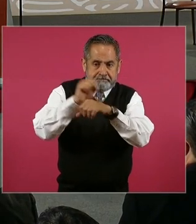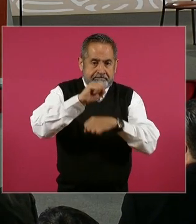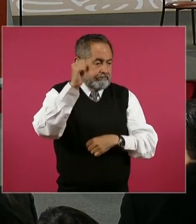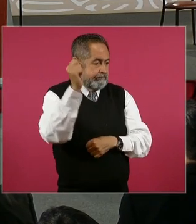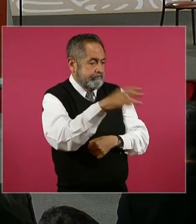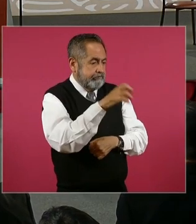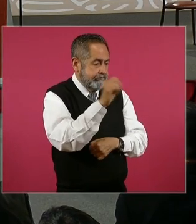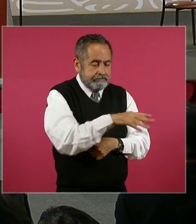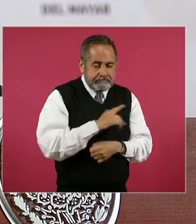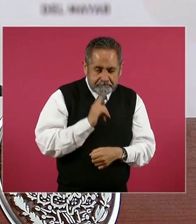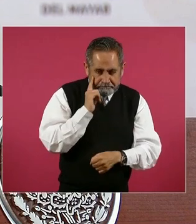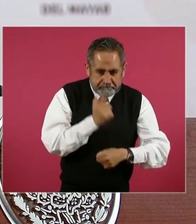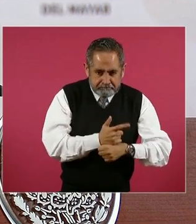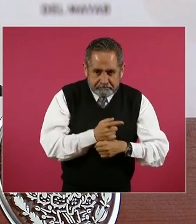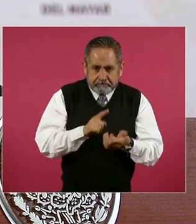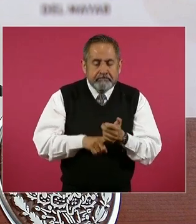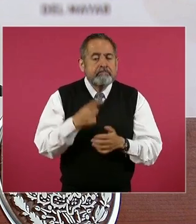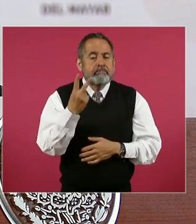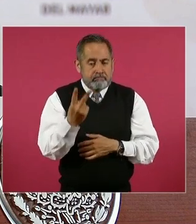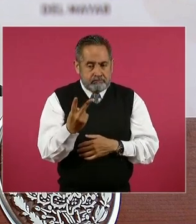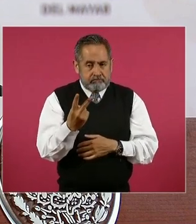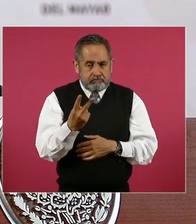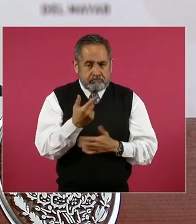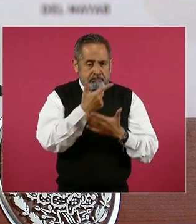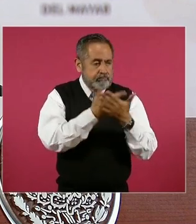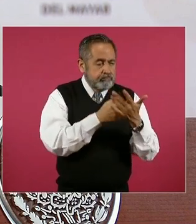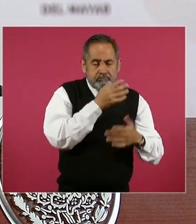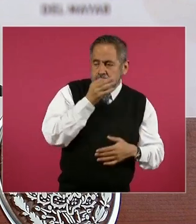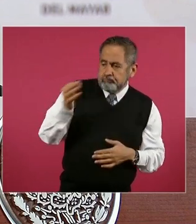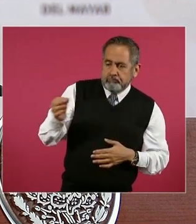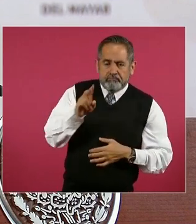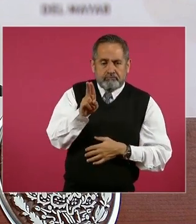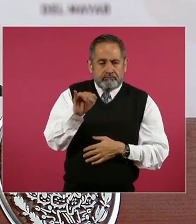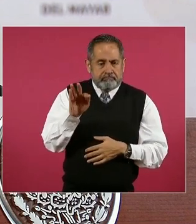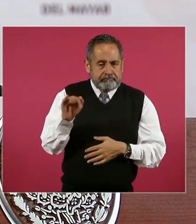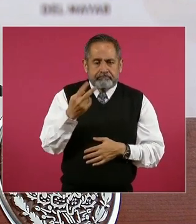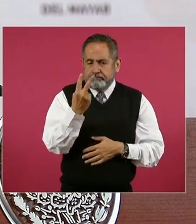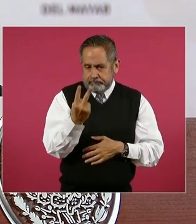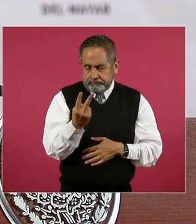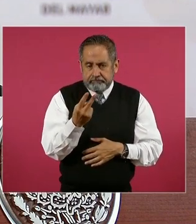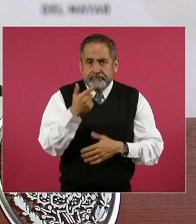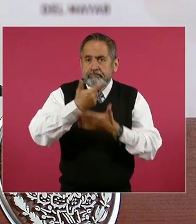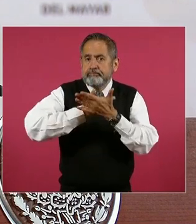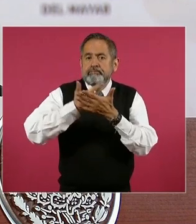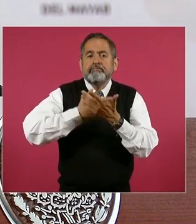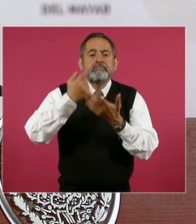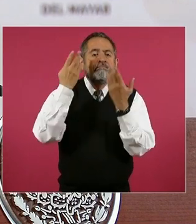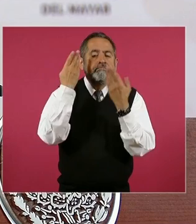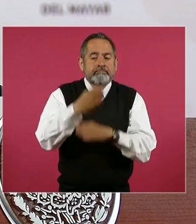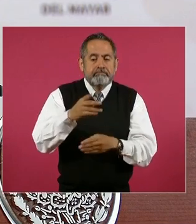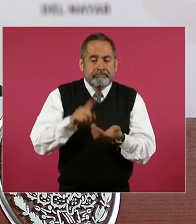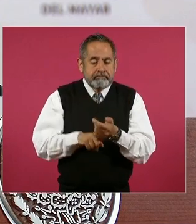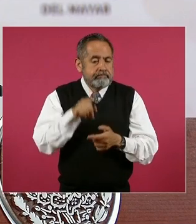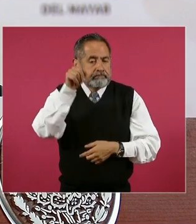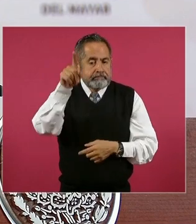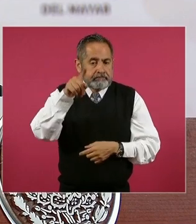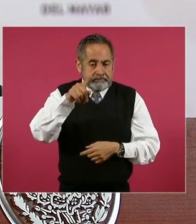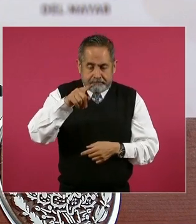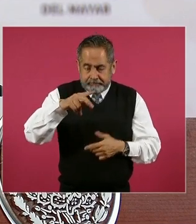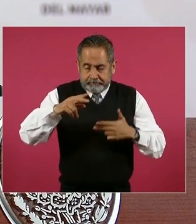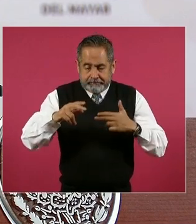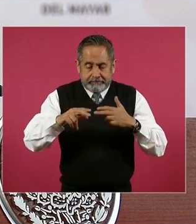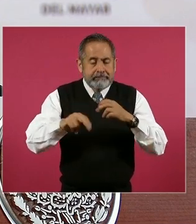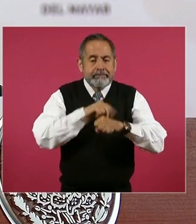localizado dos se han reportado a la wif 2 una procedente de National